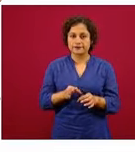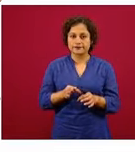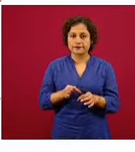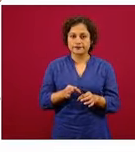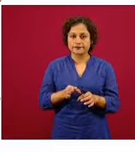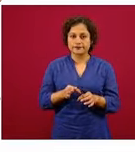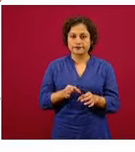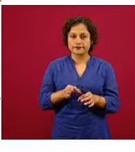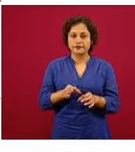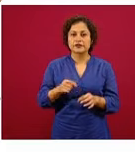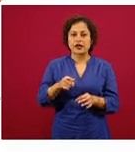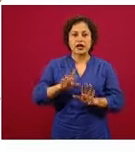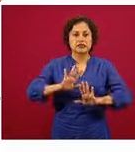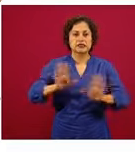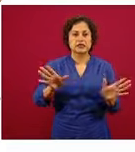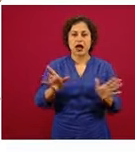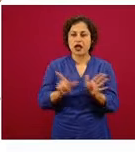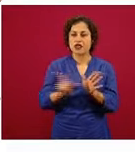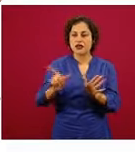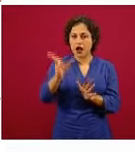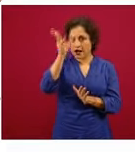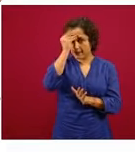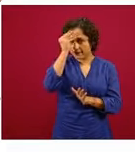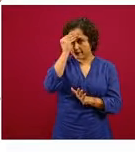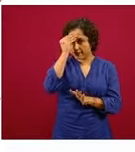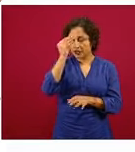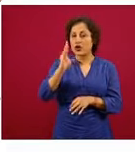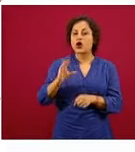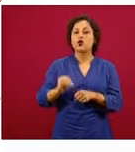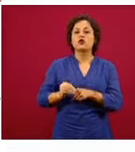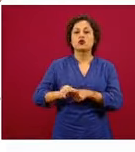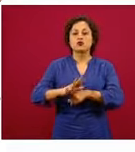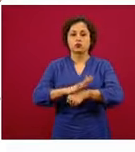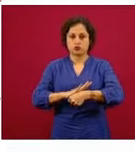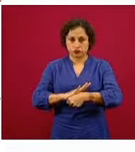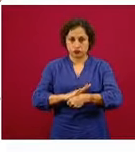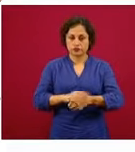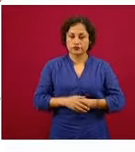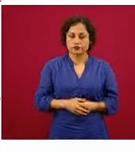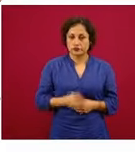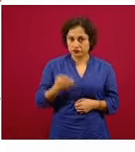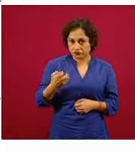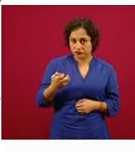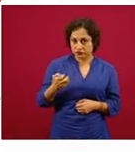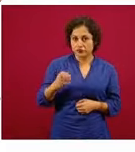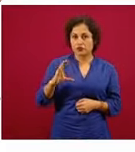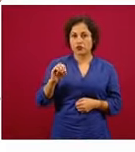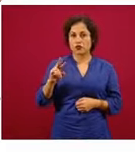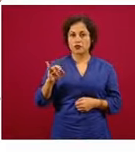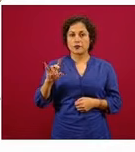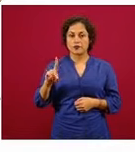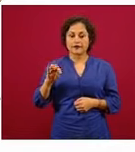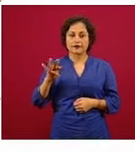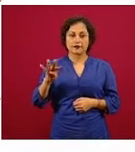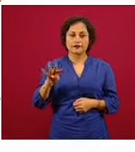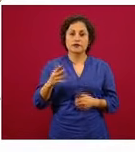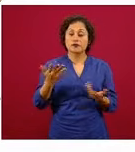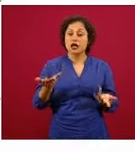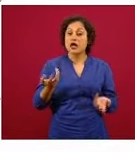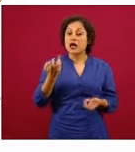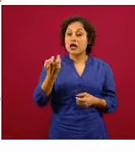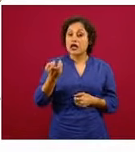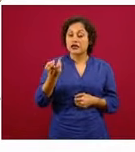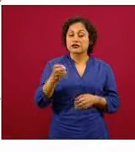especificidad para el COVID-19, para este tipo de coronavirus. Y estas respuestas se dirigen no solo a